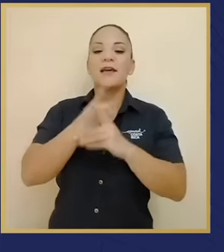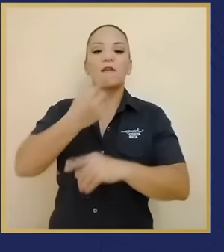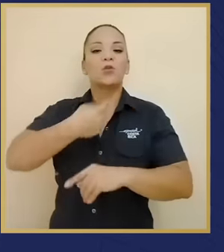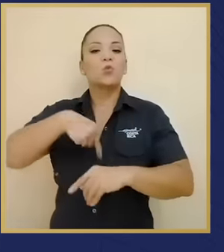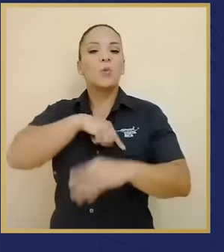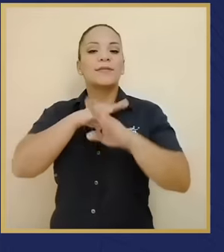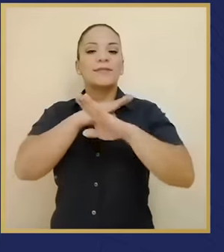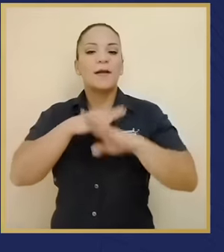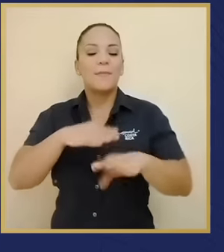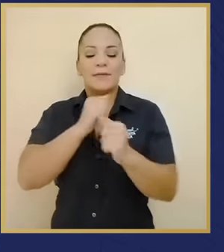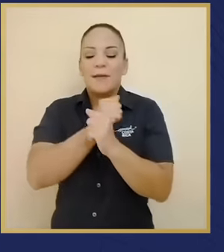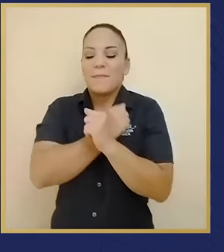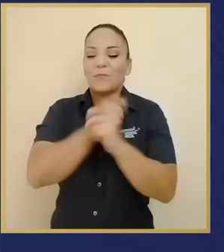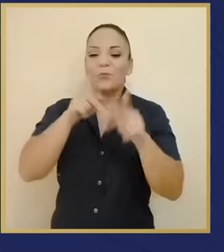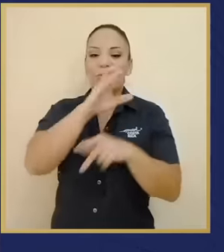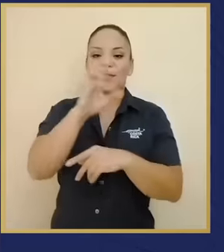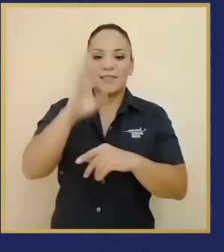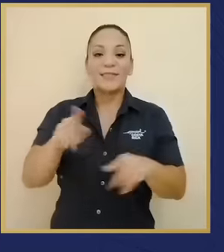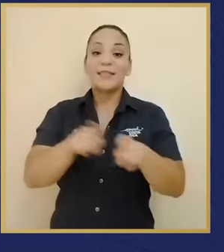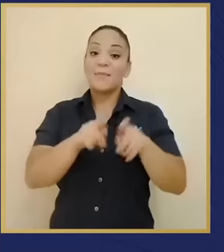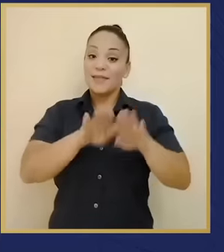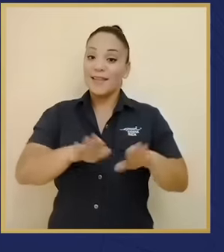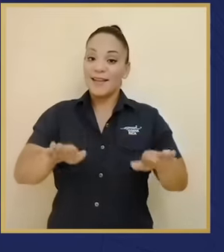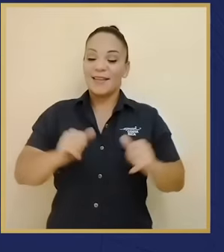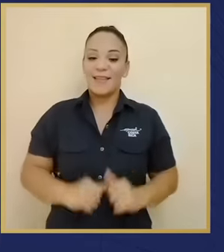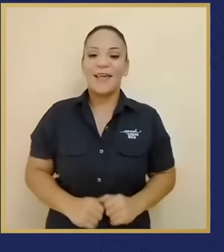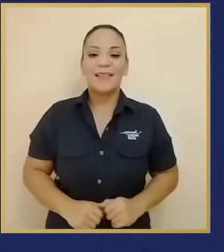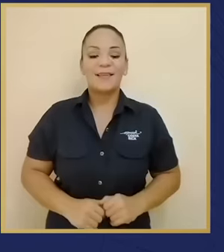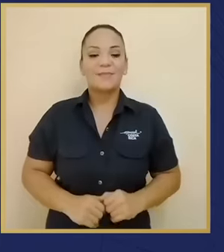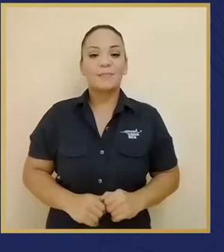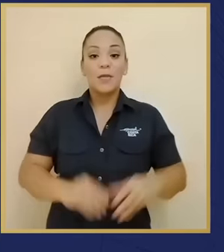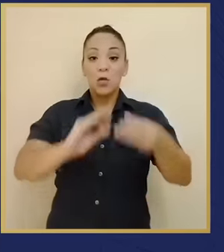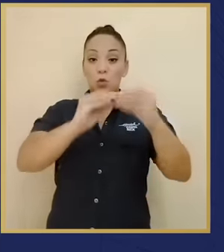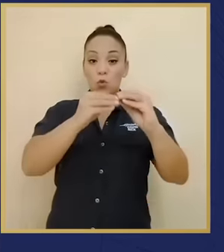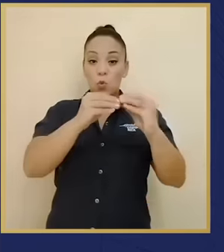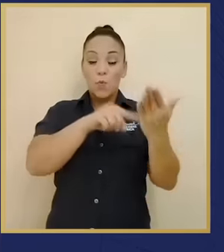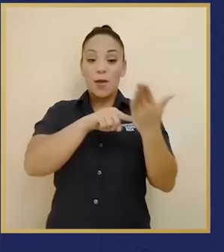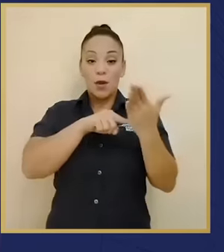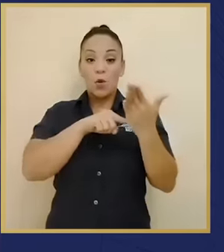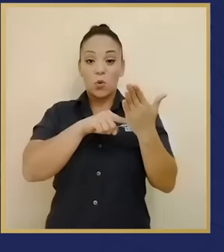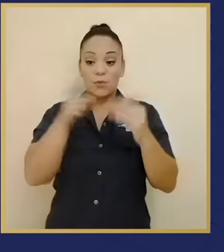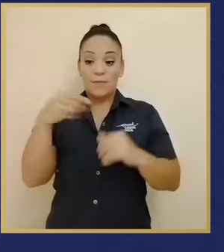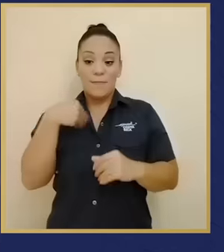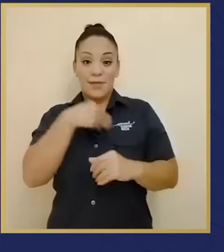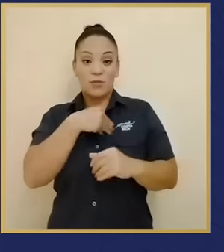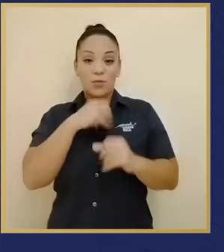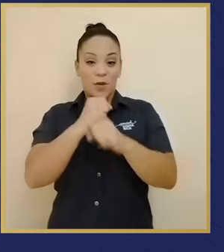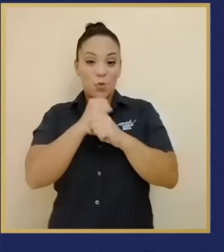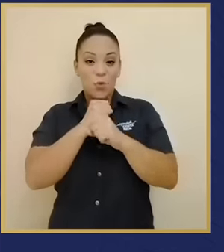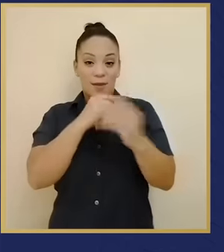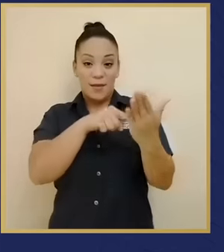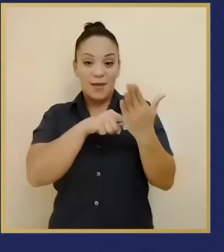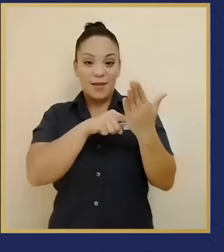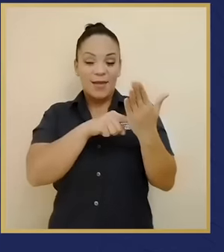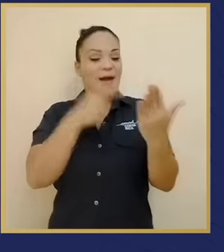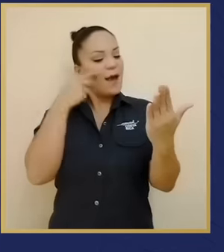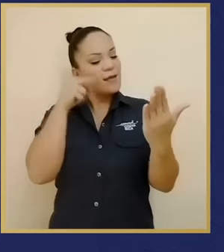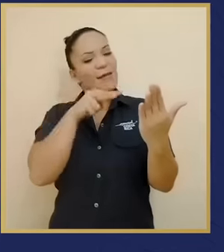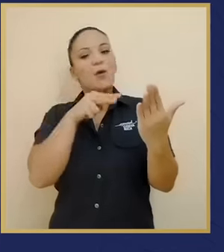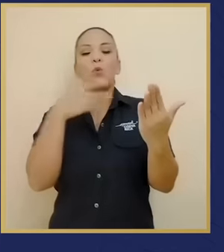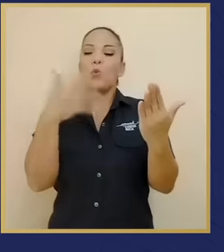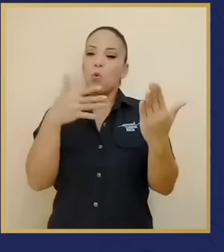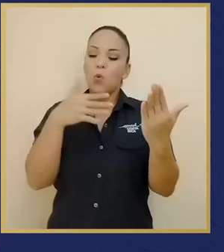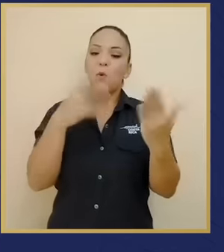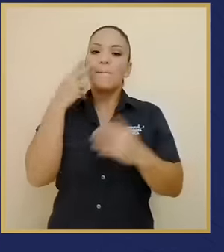nuestra paz y tranquilidad. Las cifras que nos mostró el ministro de Seguridad nos hacen ver de